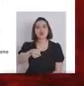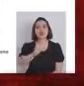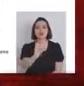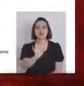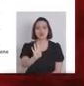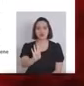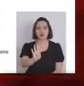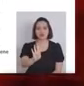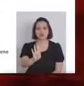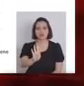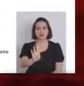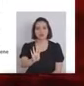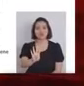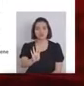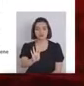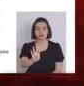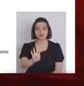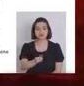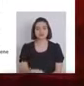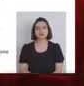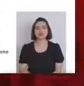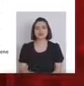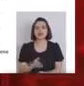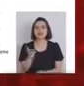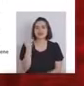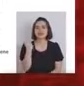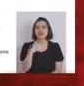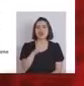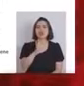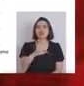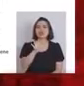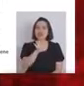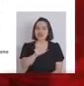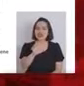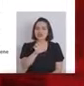expectativas del gobierno. Cierro, por ejemplo, comentándote que ya tenemos